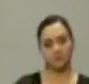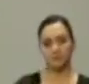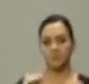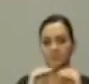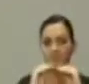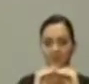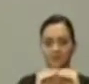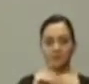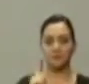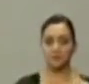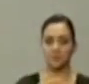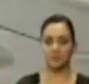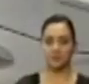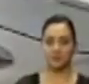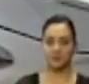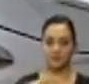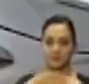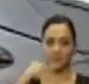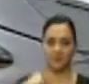estas actividades.